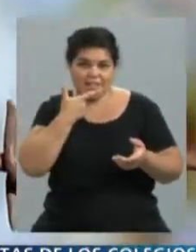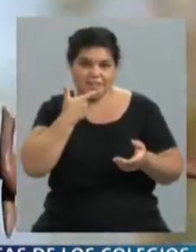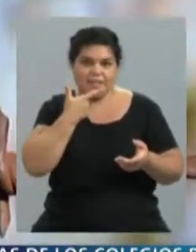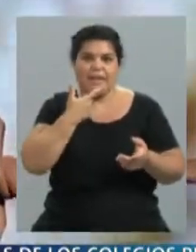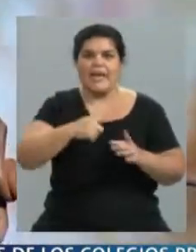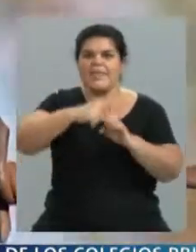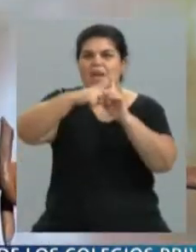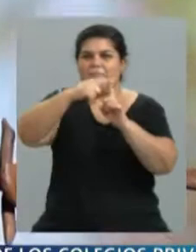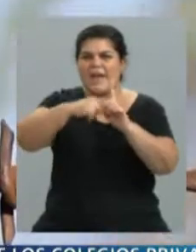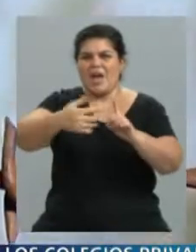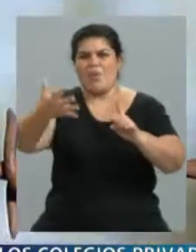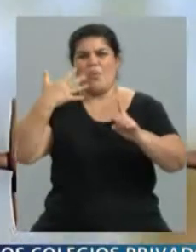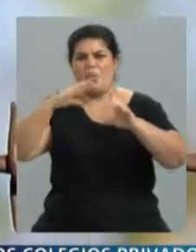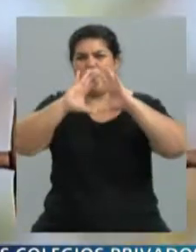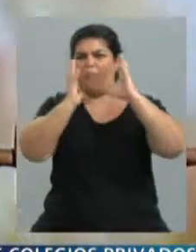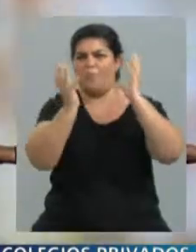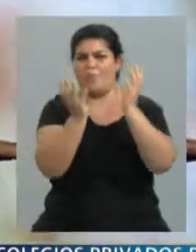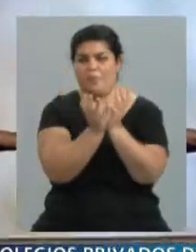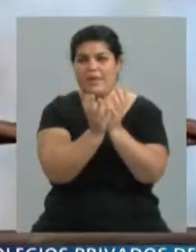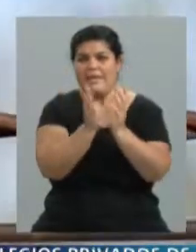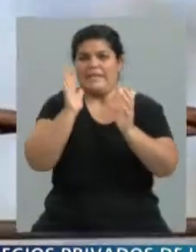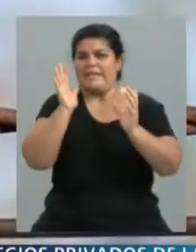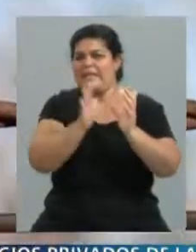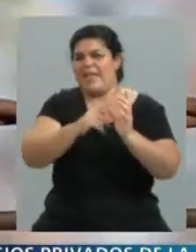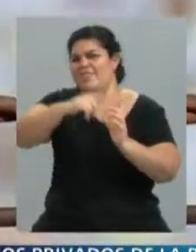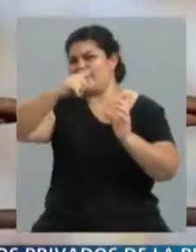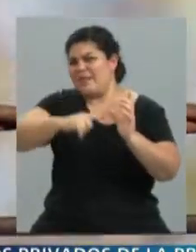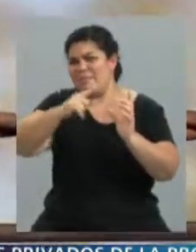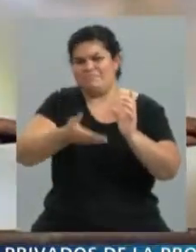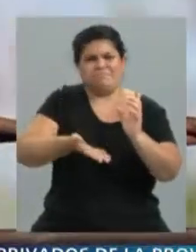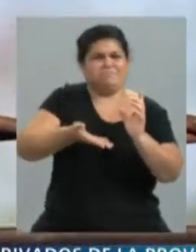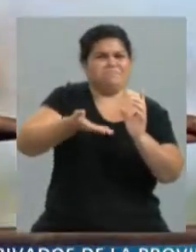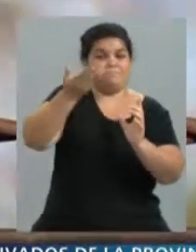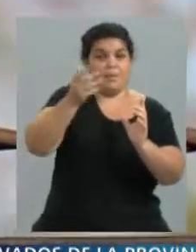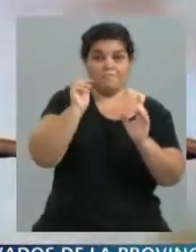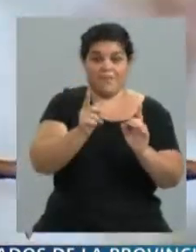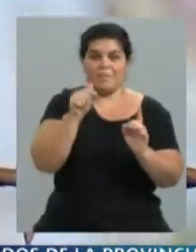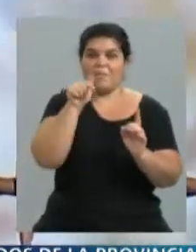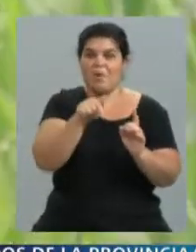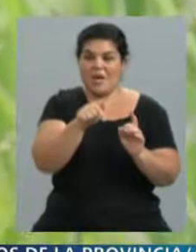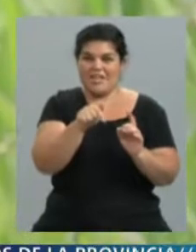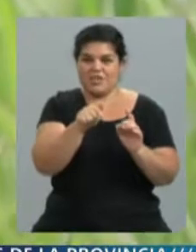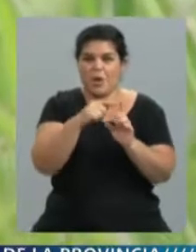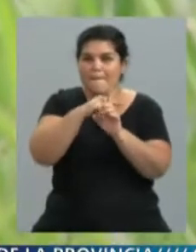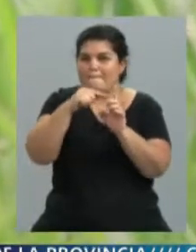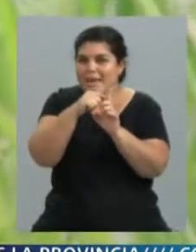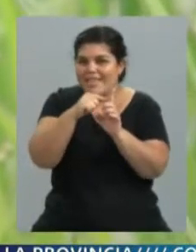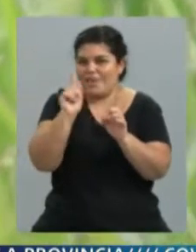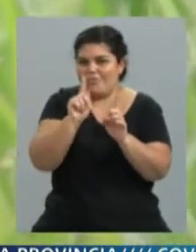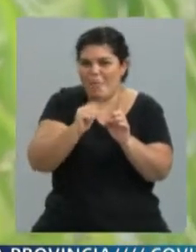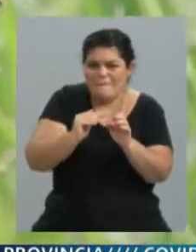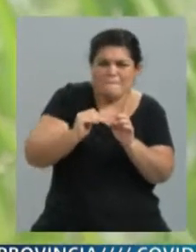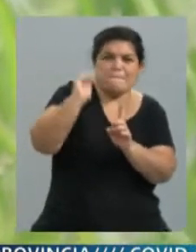invernadero, que lo que hacen es, obviamente, modificar las condiciones ambientales, producir de que la temperatura media aumente